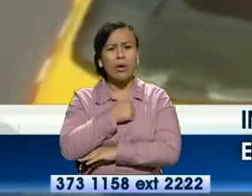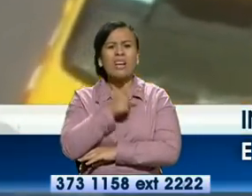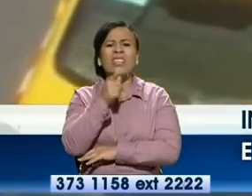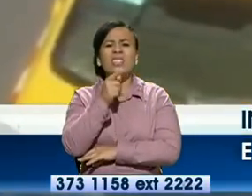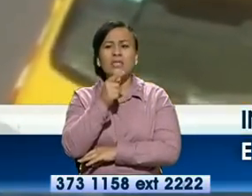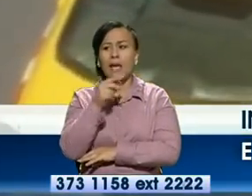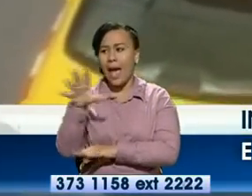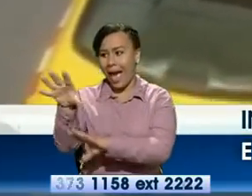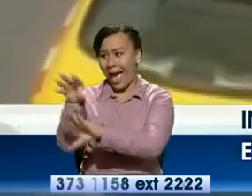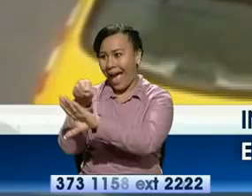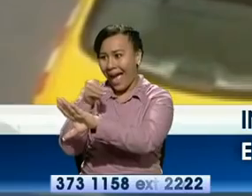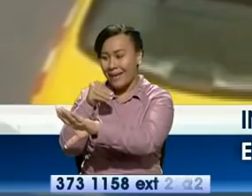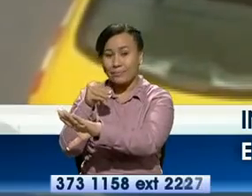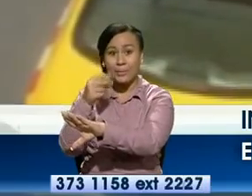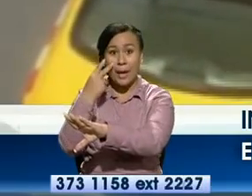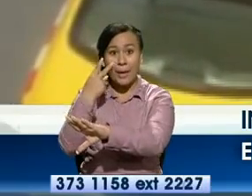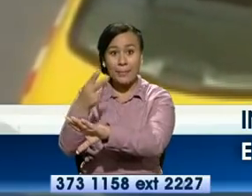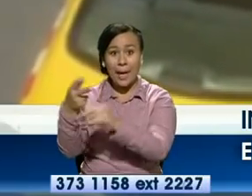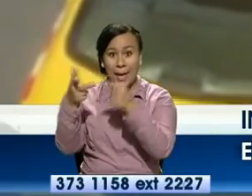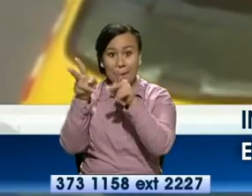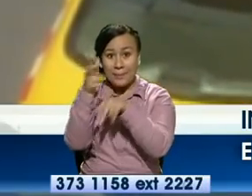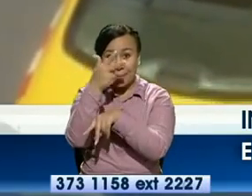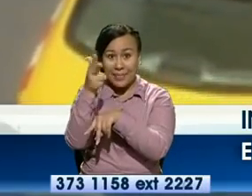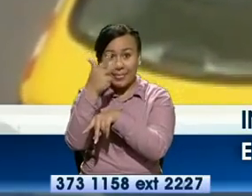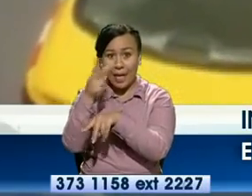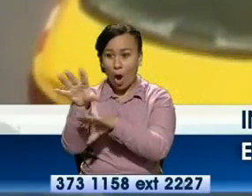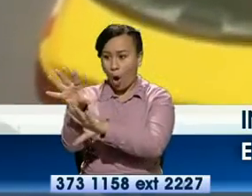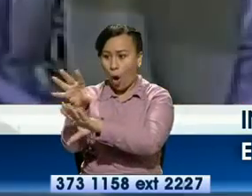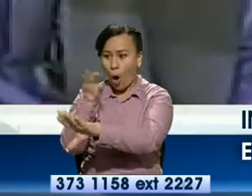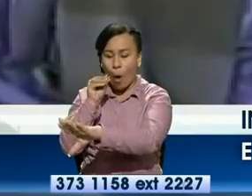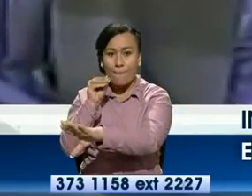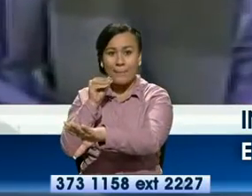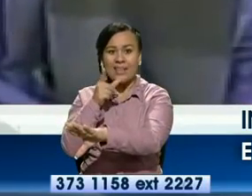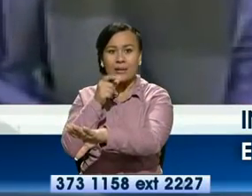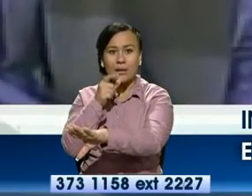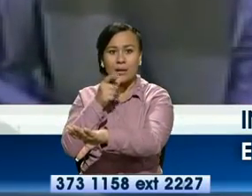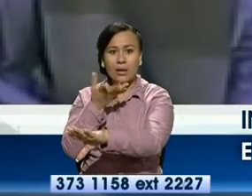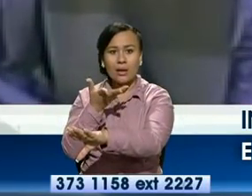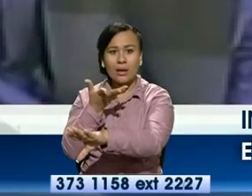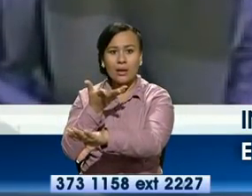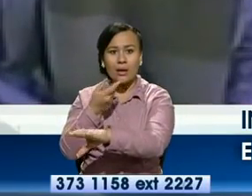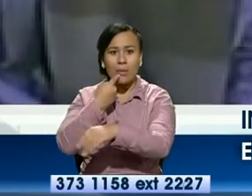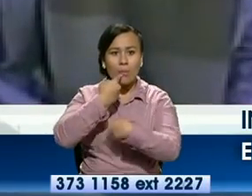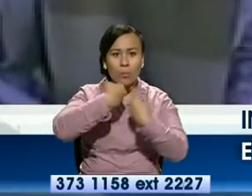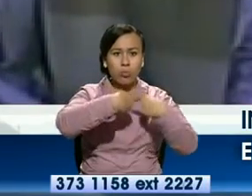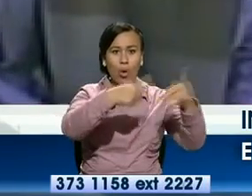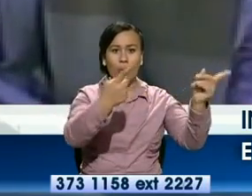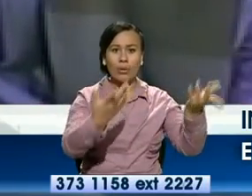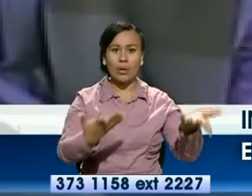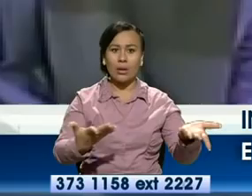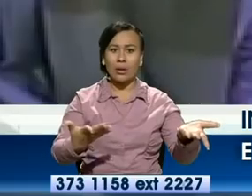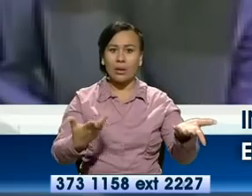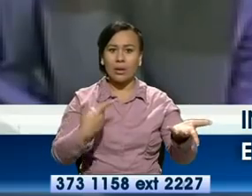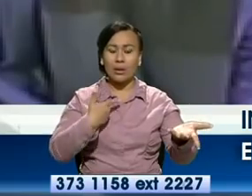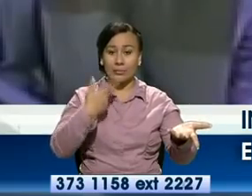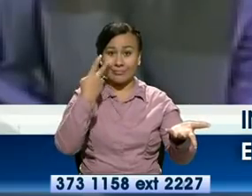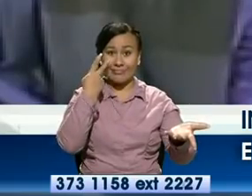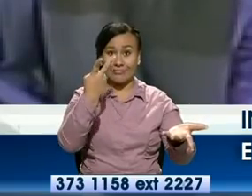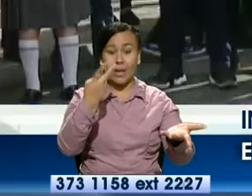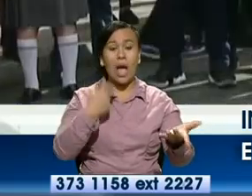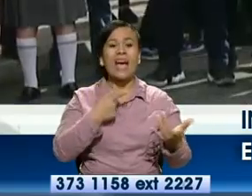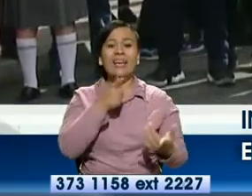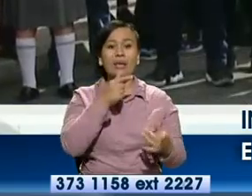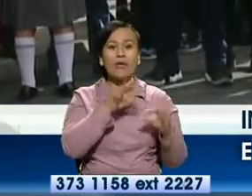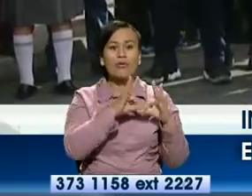cámara del taxi y reveló los pormenores del aterrador acto de violencia que desató el autor del asesinato. El reclamo vino